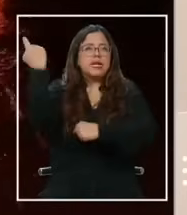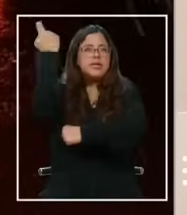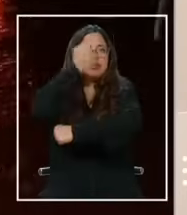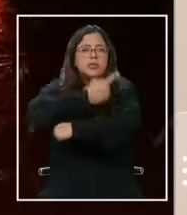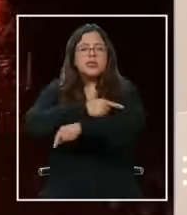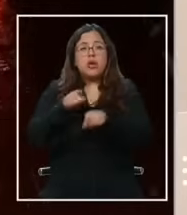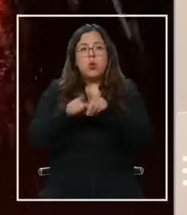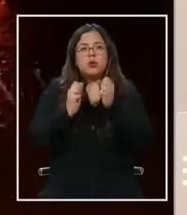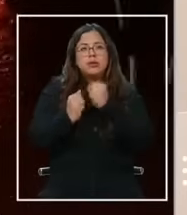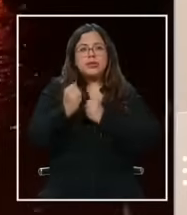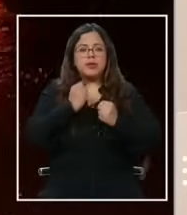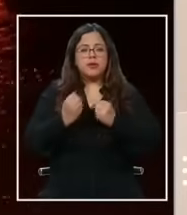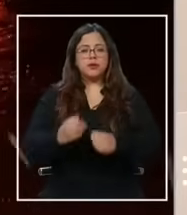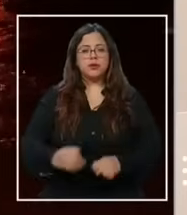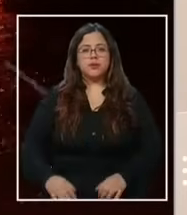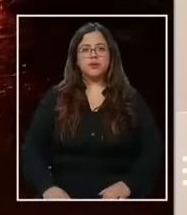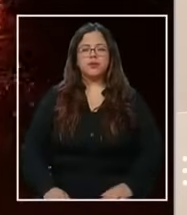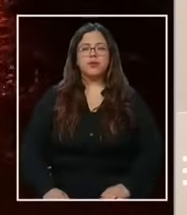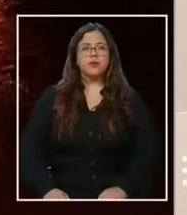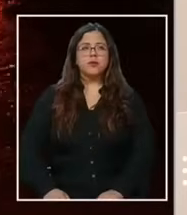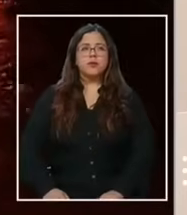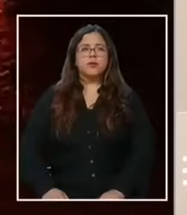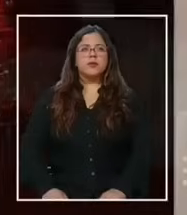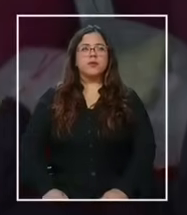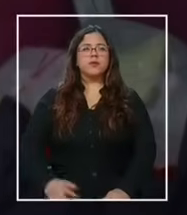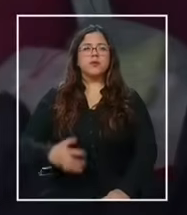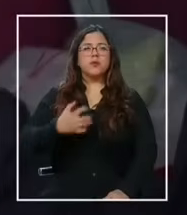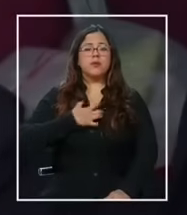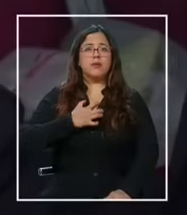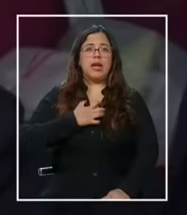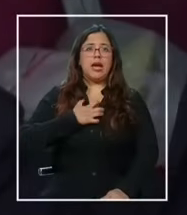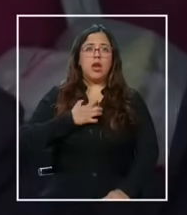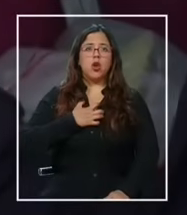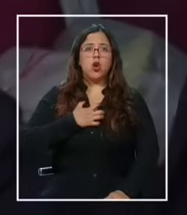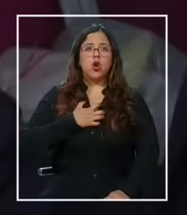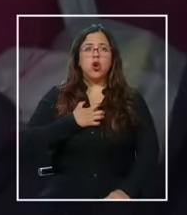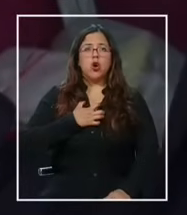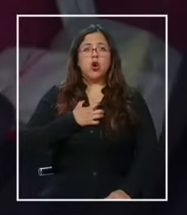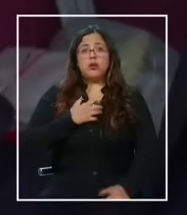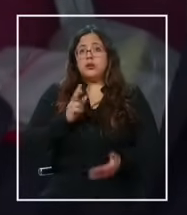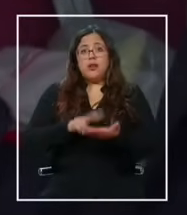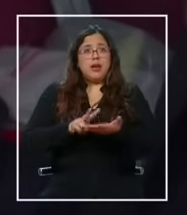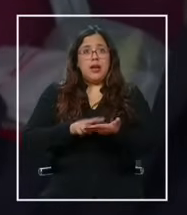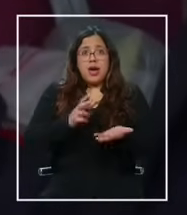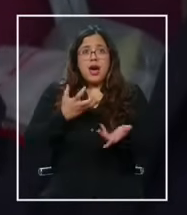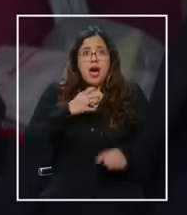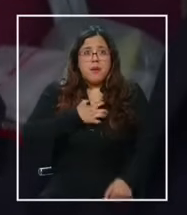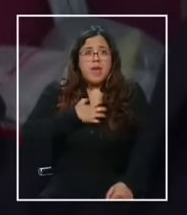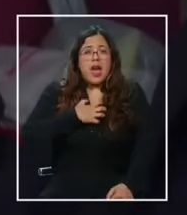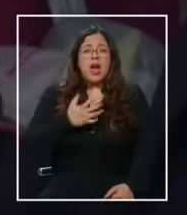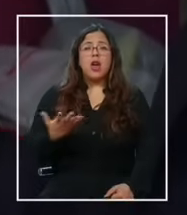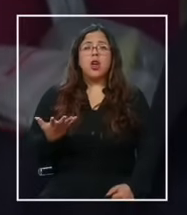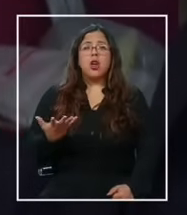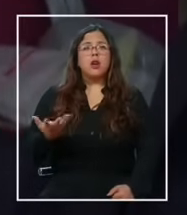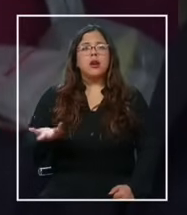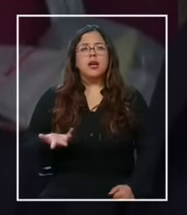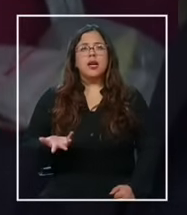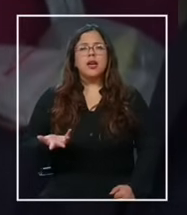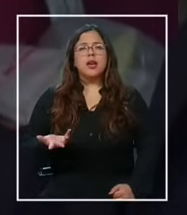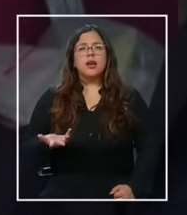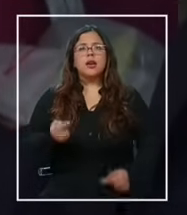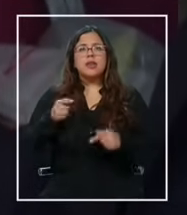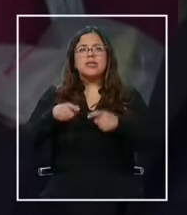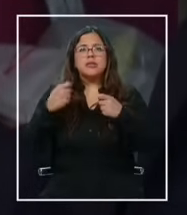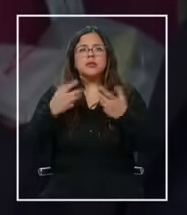bastante tensión el miedo los tiene aterrorizado aquí Entonces tenemos que